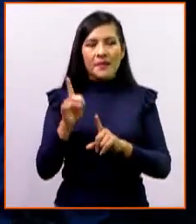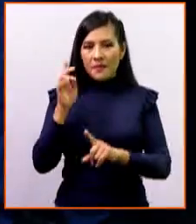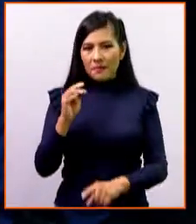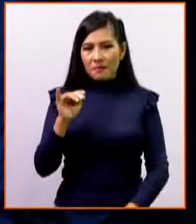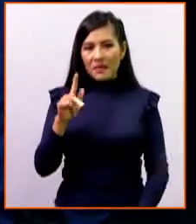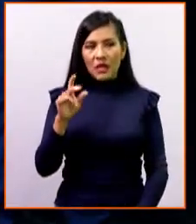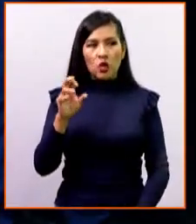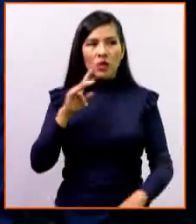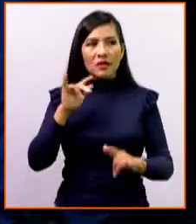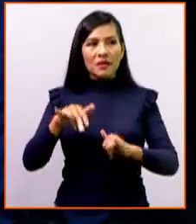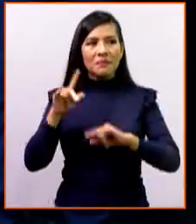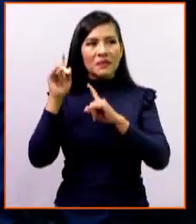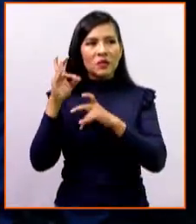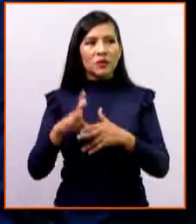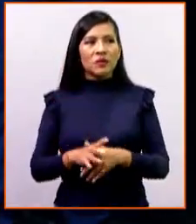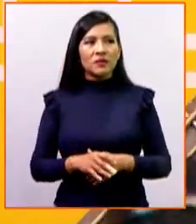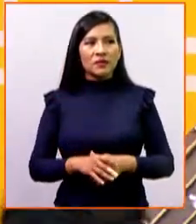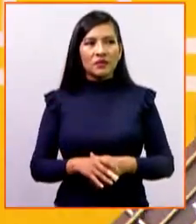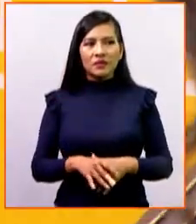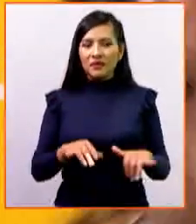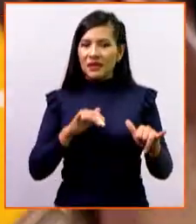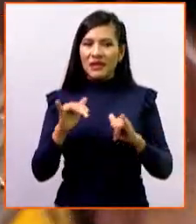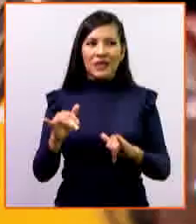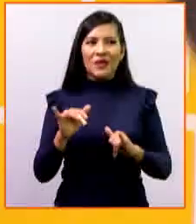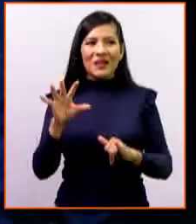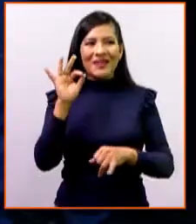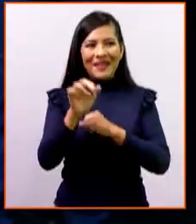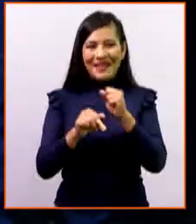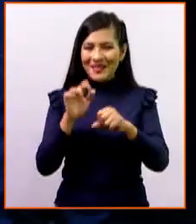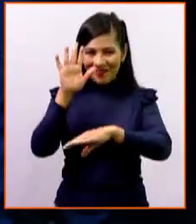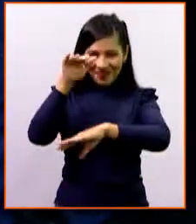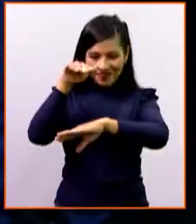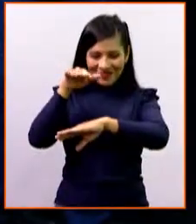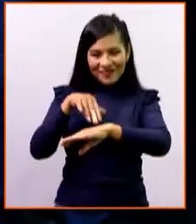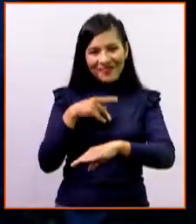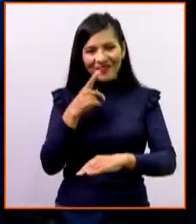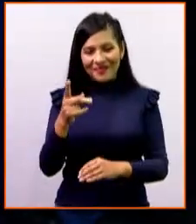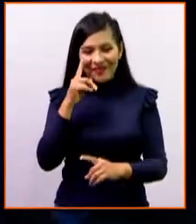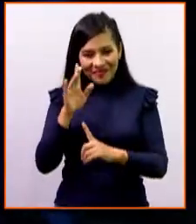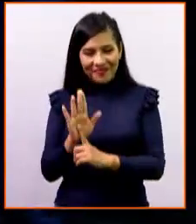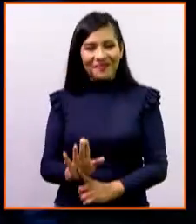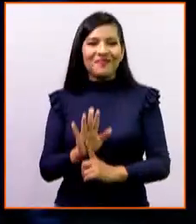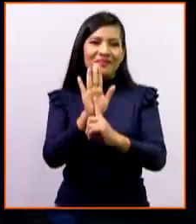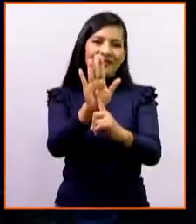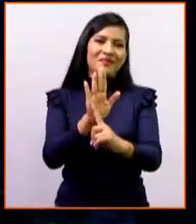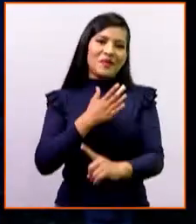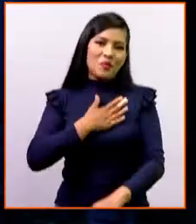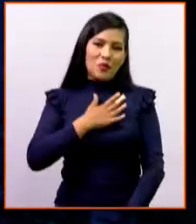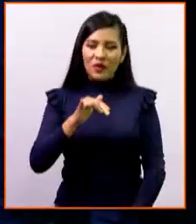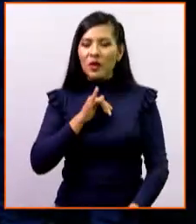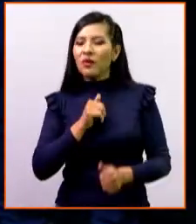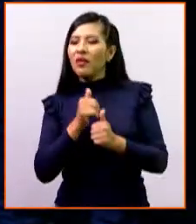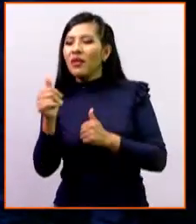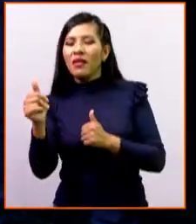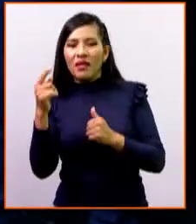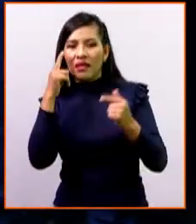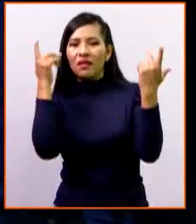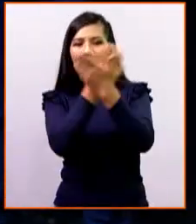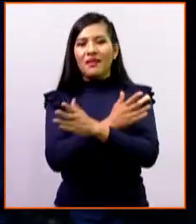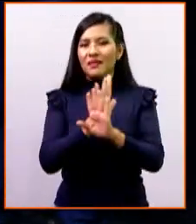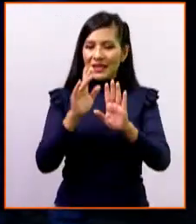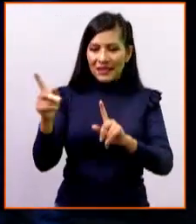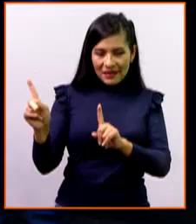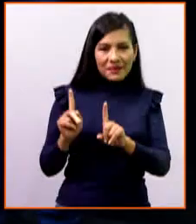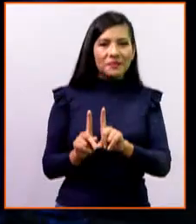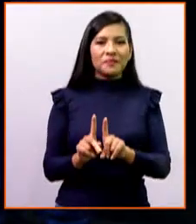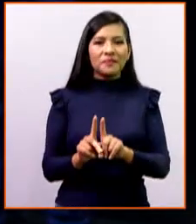¿Tú cuánto tiempo estás? 9 años. Ven, para que la gente te vea, te conozca, por favor, porque si yo me voy a entrar ahí al fondo, me voy a...